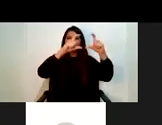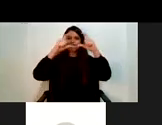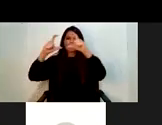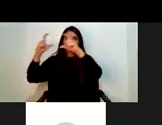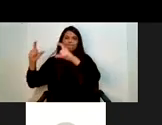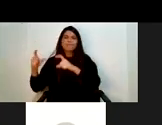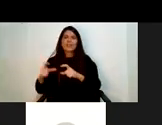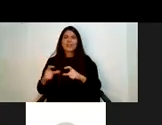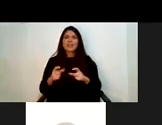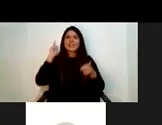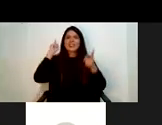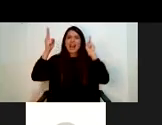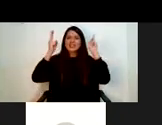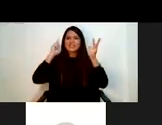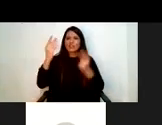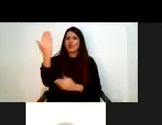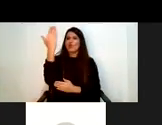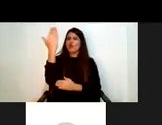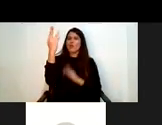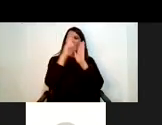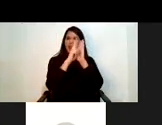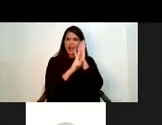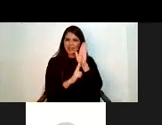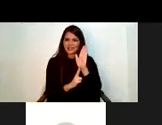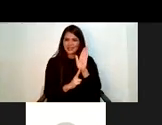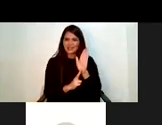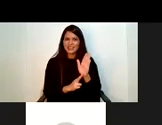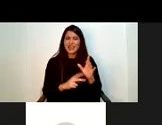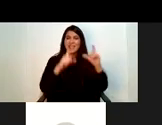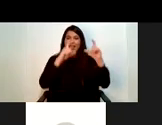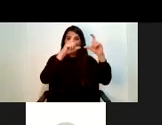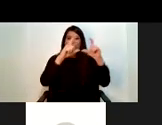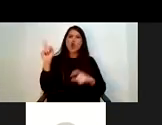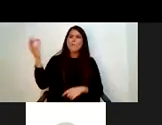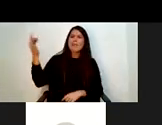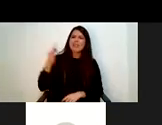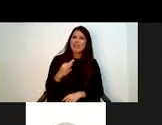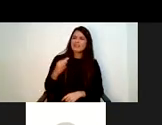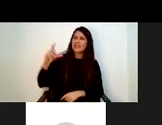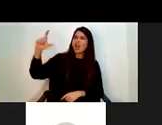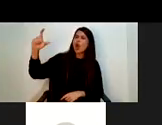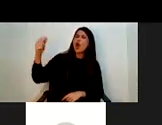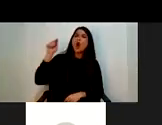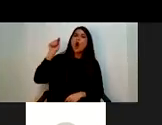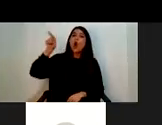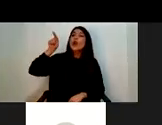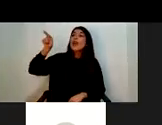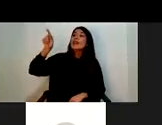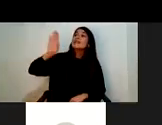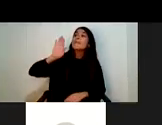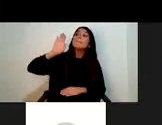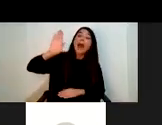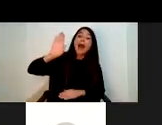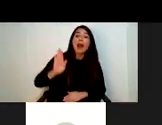reglas del tránsito para todos. En la señalética del tránsito no está alguien diciéndonos, oigan, miren, ahí dice pare, tienen